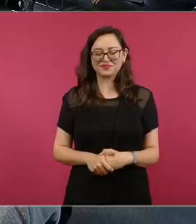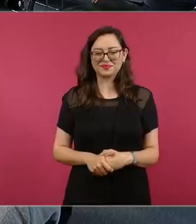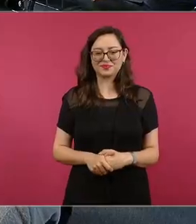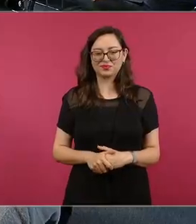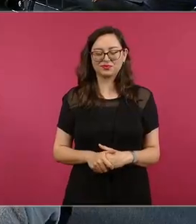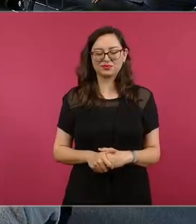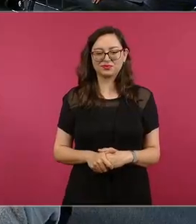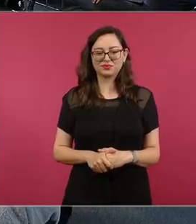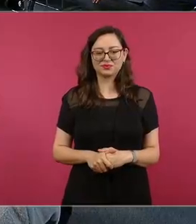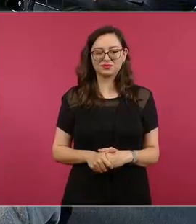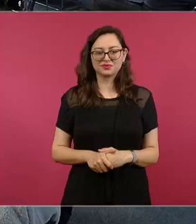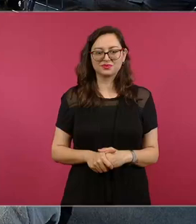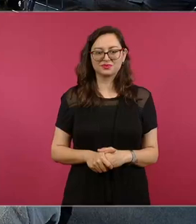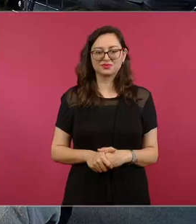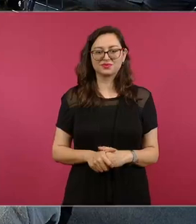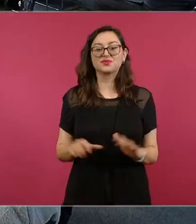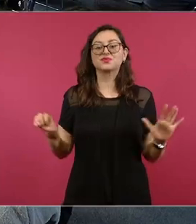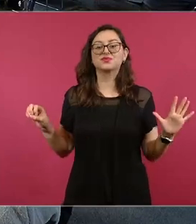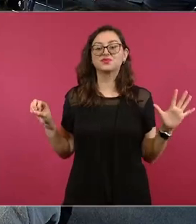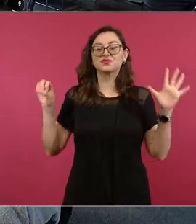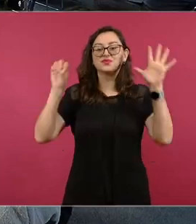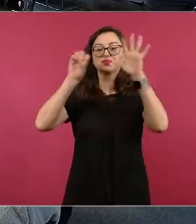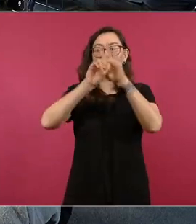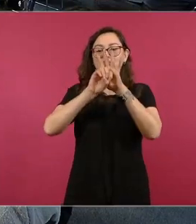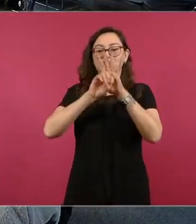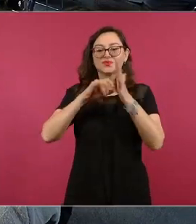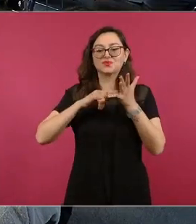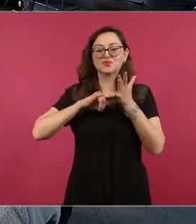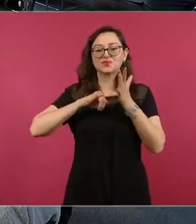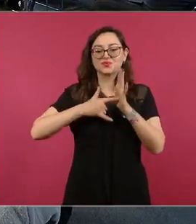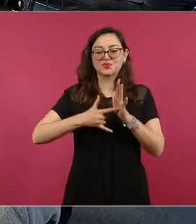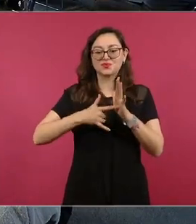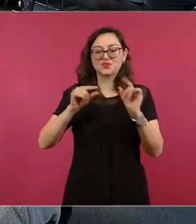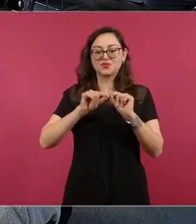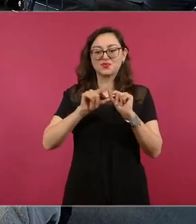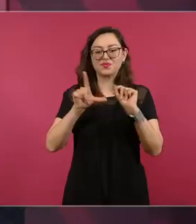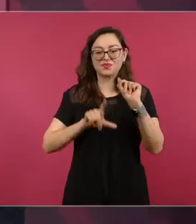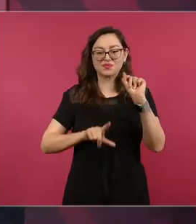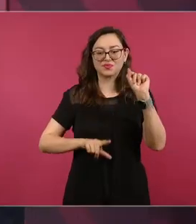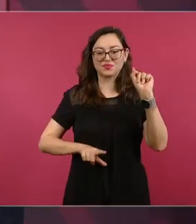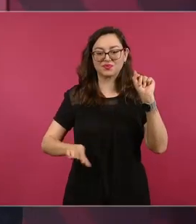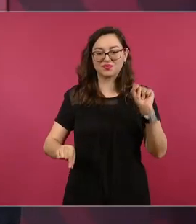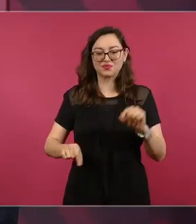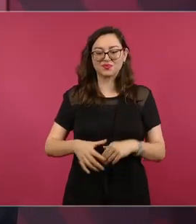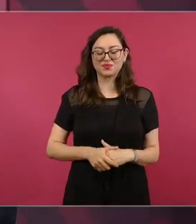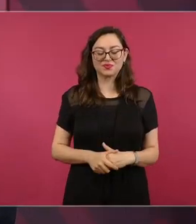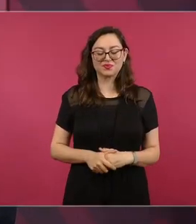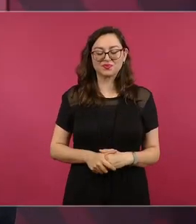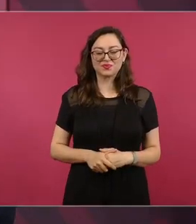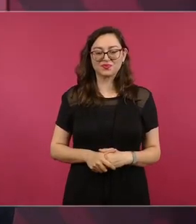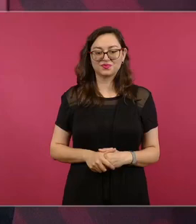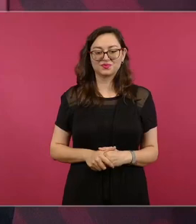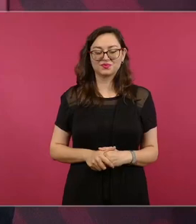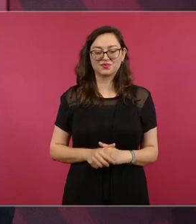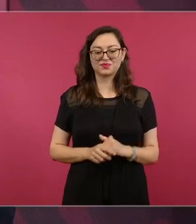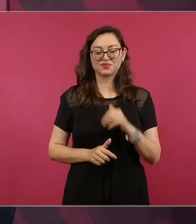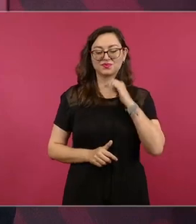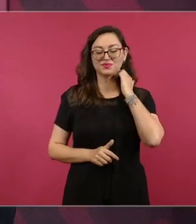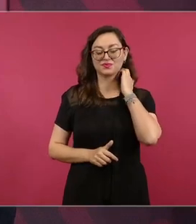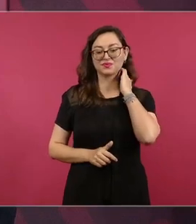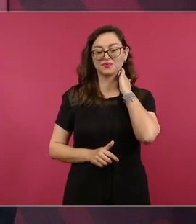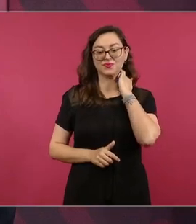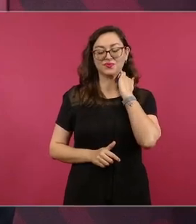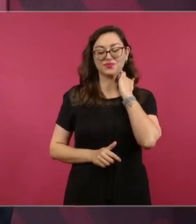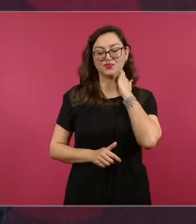el eclipse de la hora nacional se eclipsó la hora nacional por la